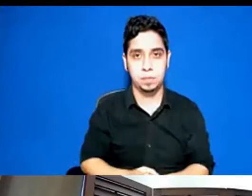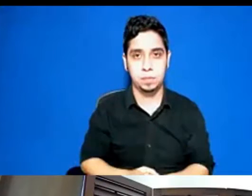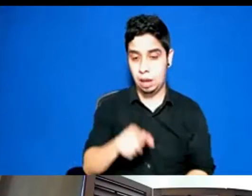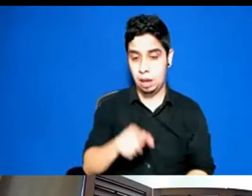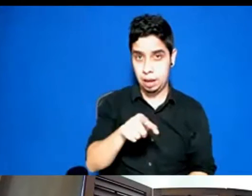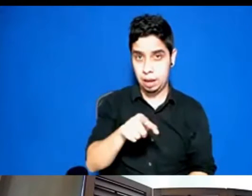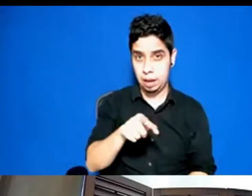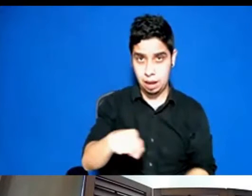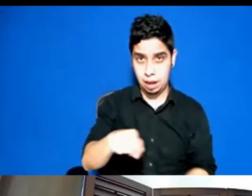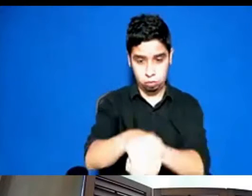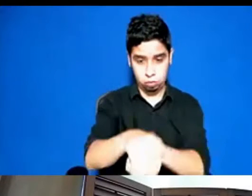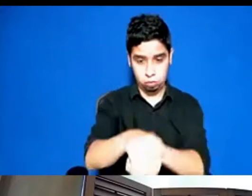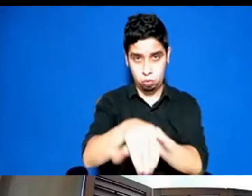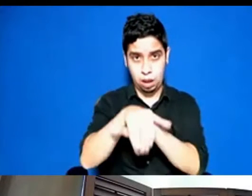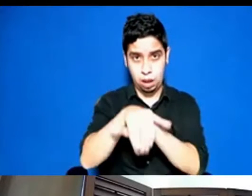Norte